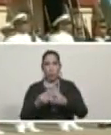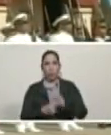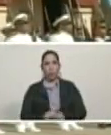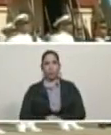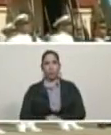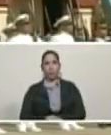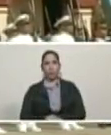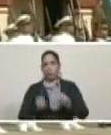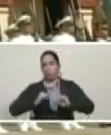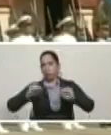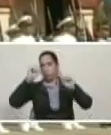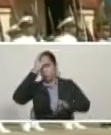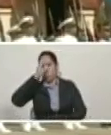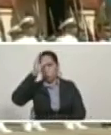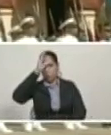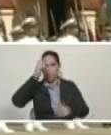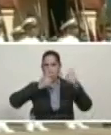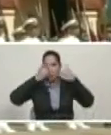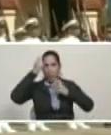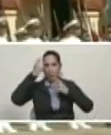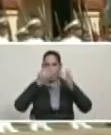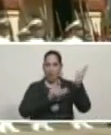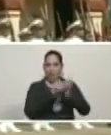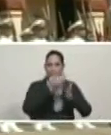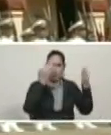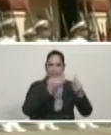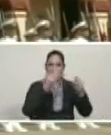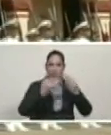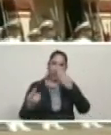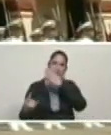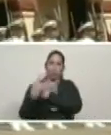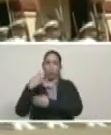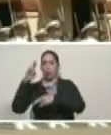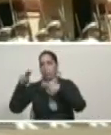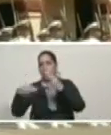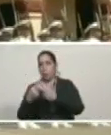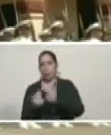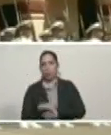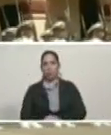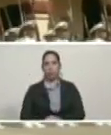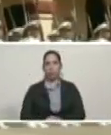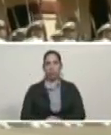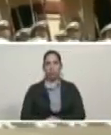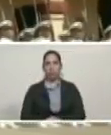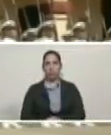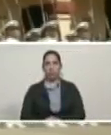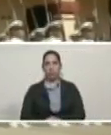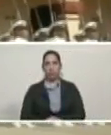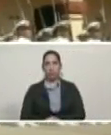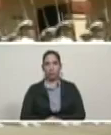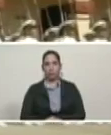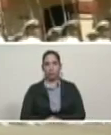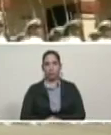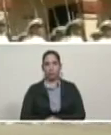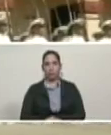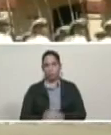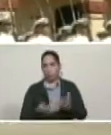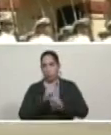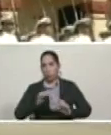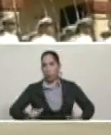la conciencia de Chávez, leales siempre, traidores nunca, grita nuestro pueblo con su Fuerza